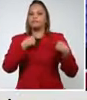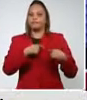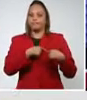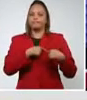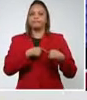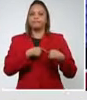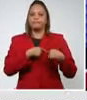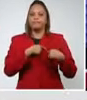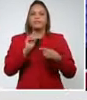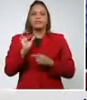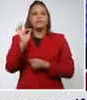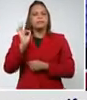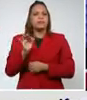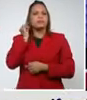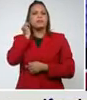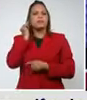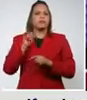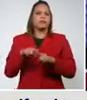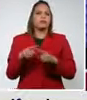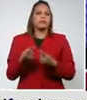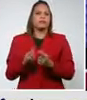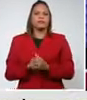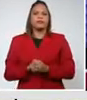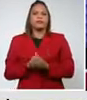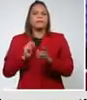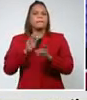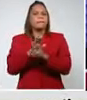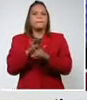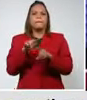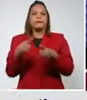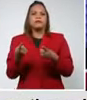Esta señora comenzó